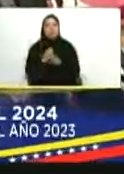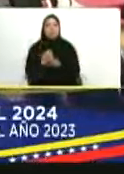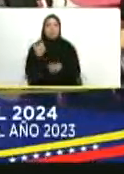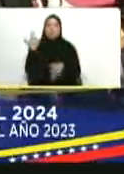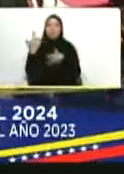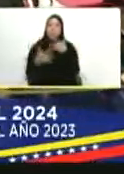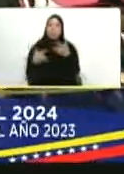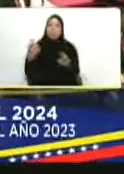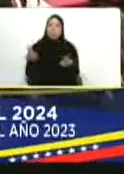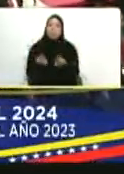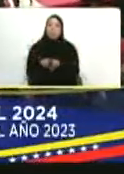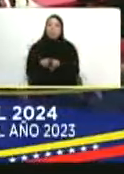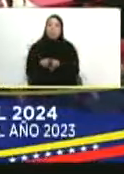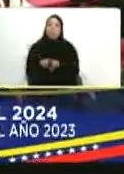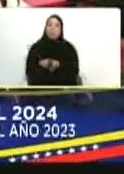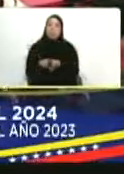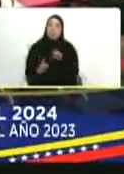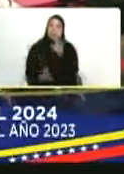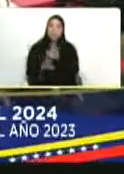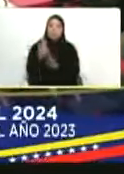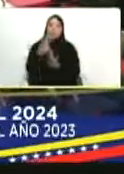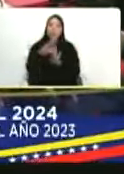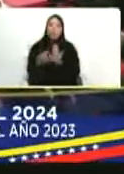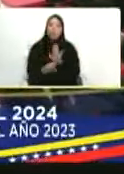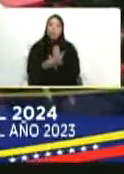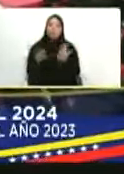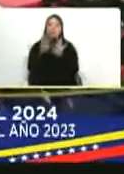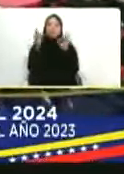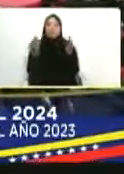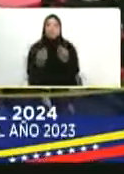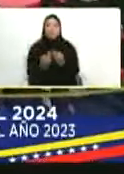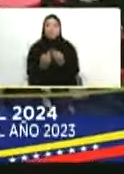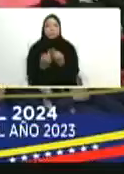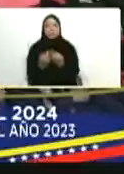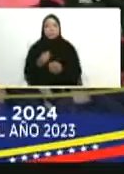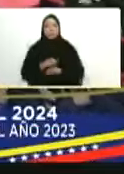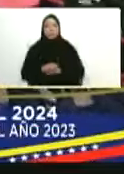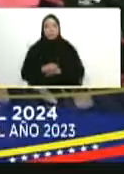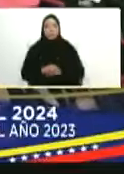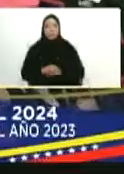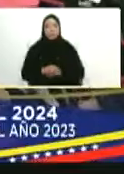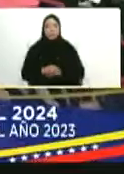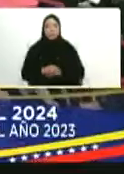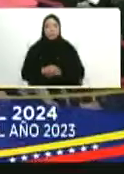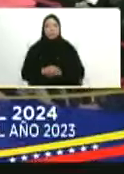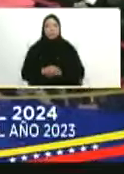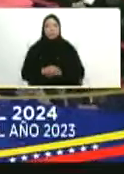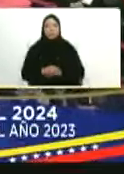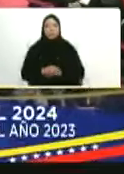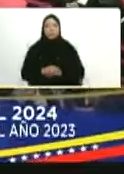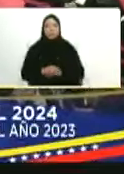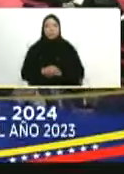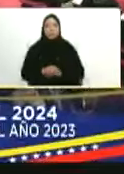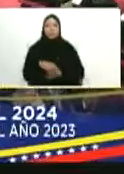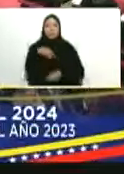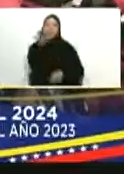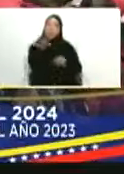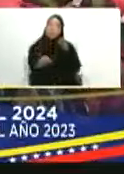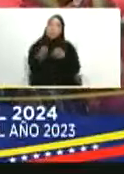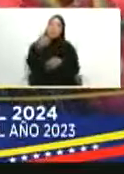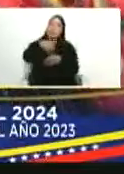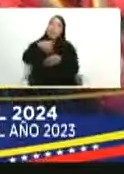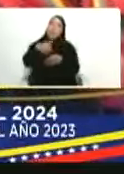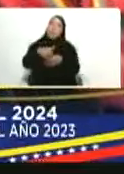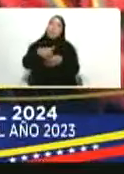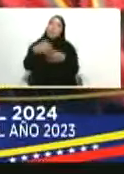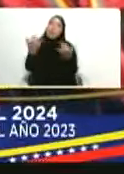Suárez Anderson en la sala constitucional, Fanny Beatriz Márquez en la sala electoral, el magistrado José